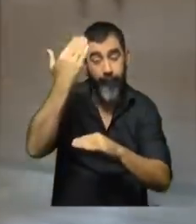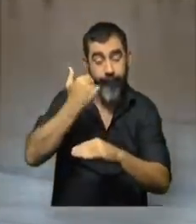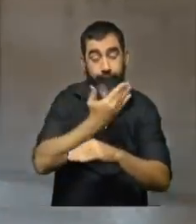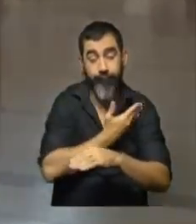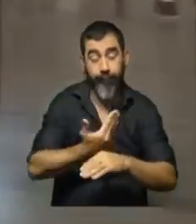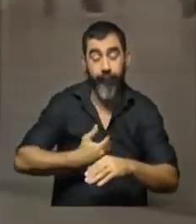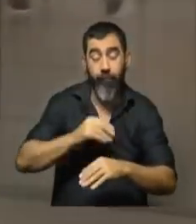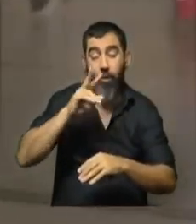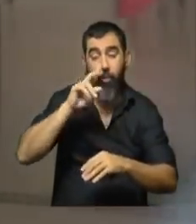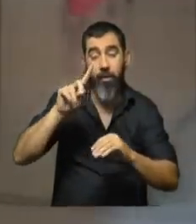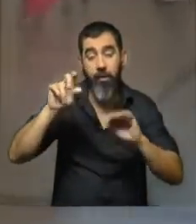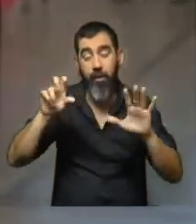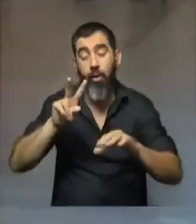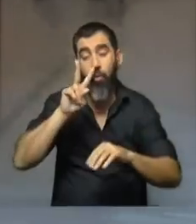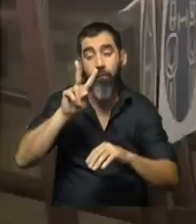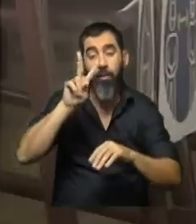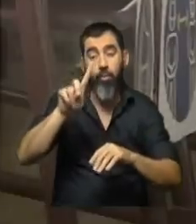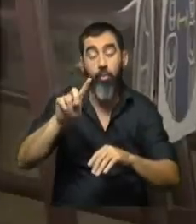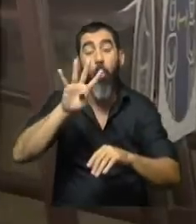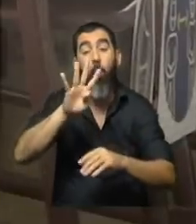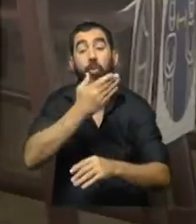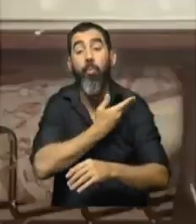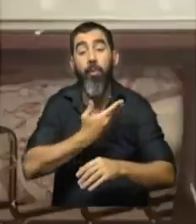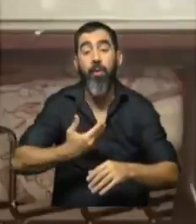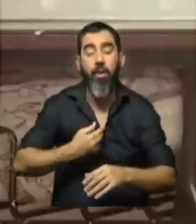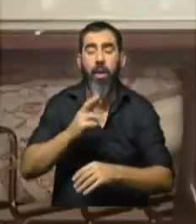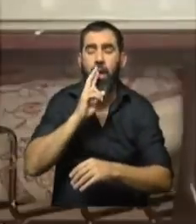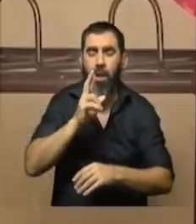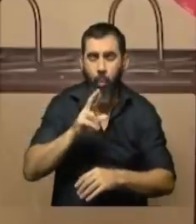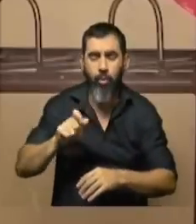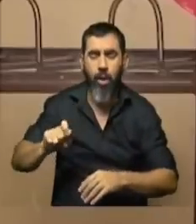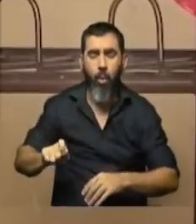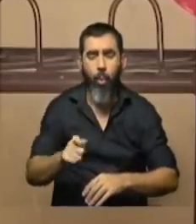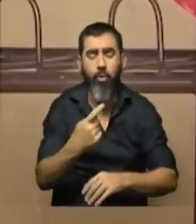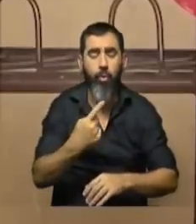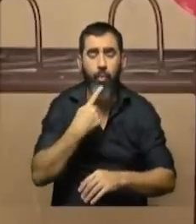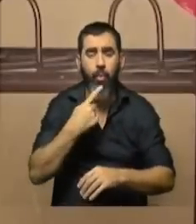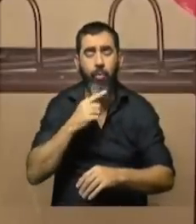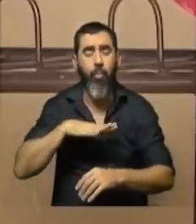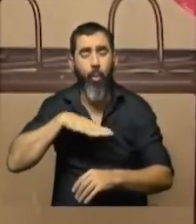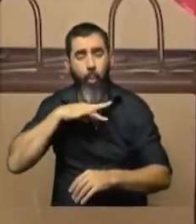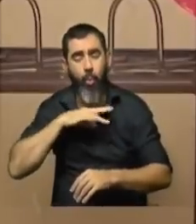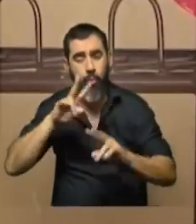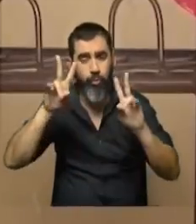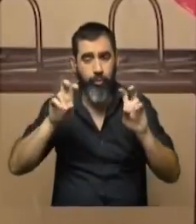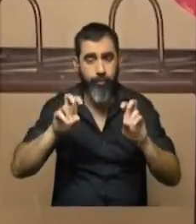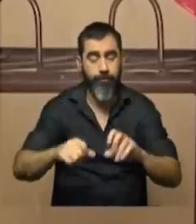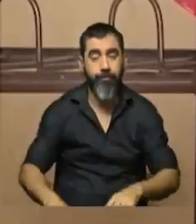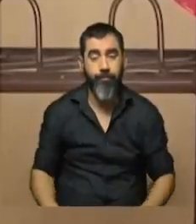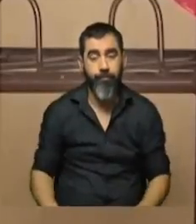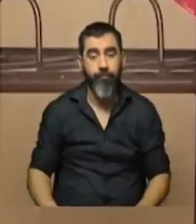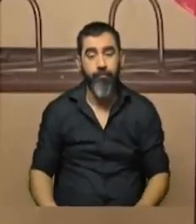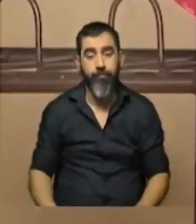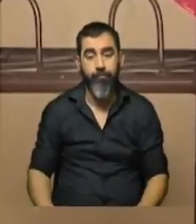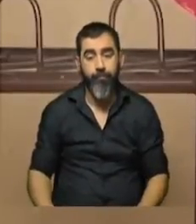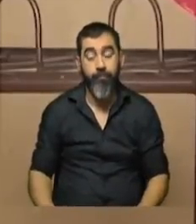gobierno, 2016-2021, hubo cuatro presidentes por renuncias o juicios políticos asociados a la corrupción de Odebrecht. En este